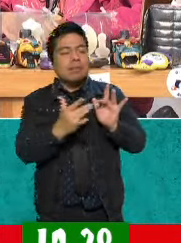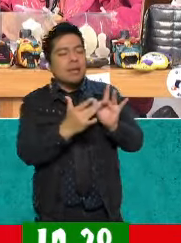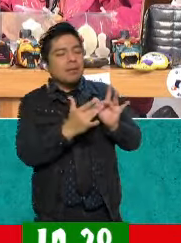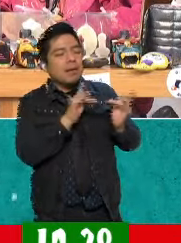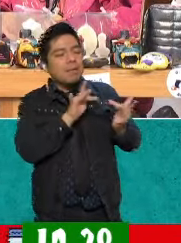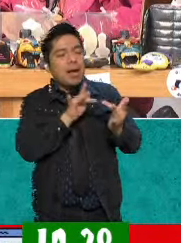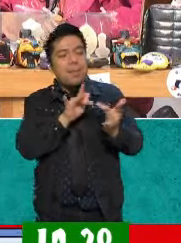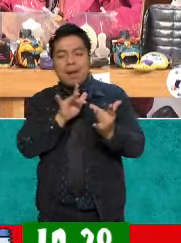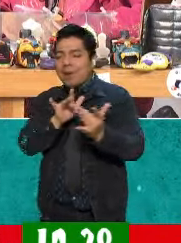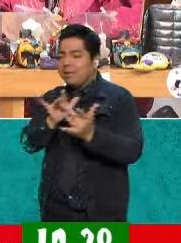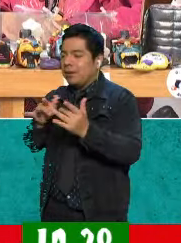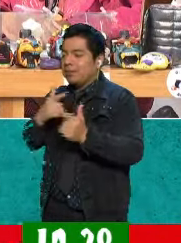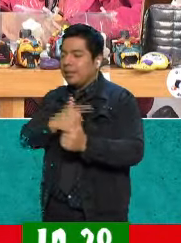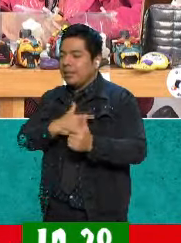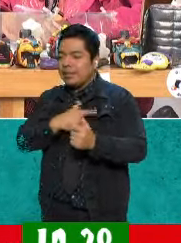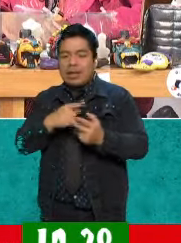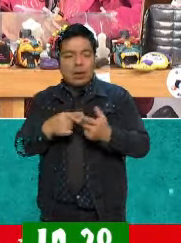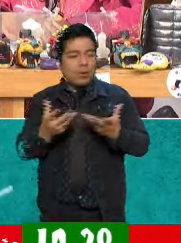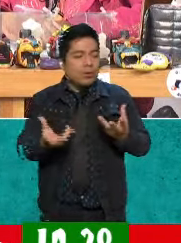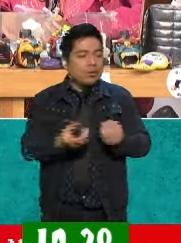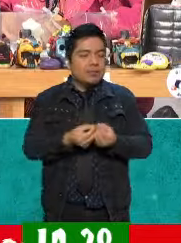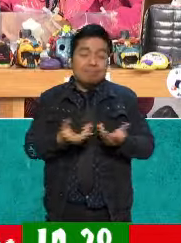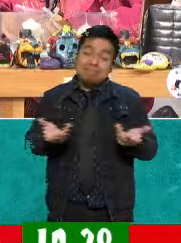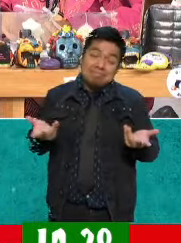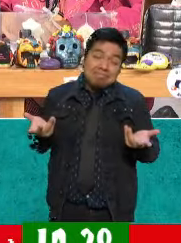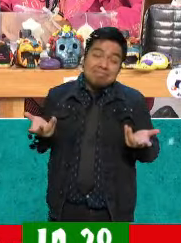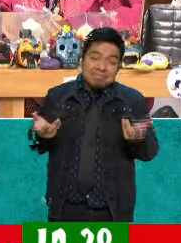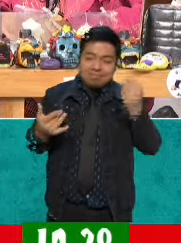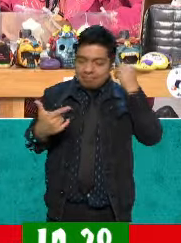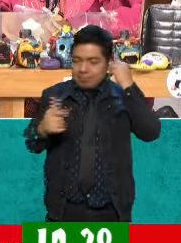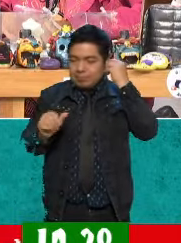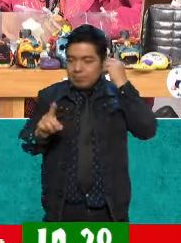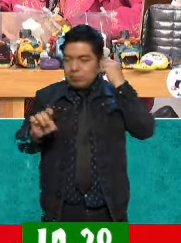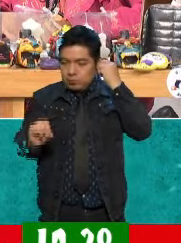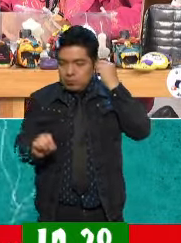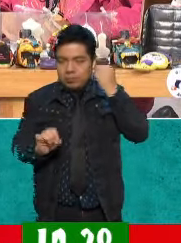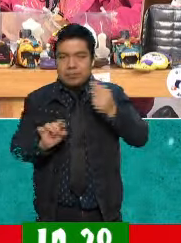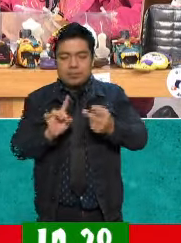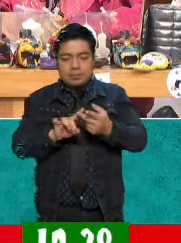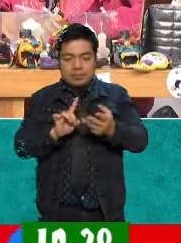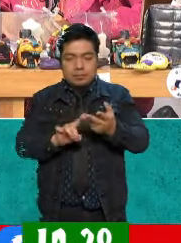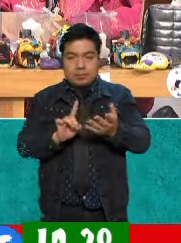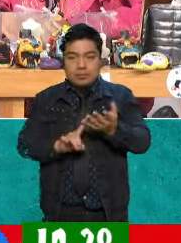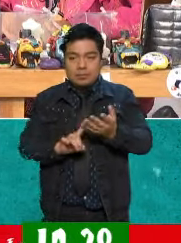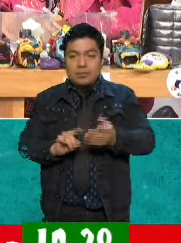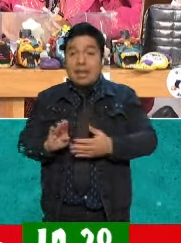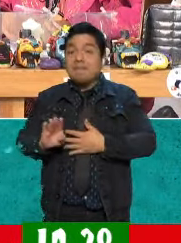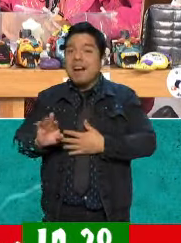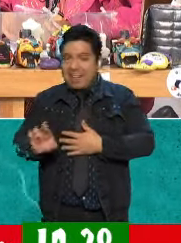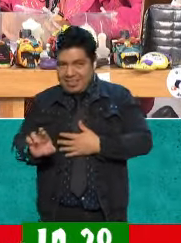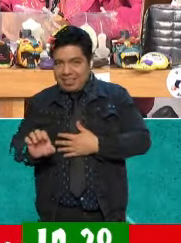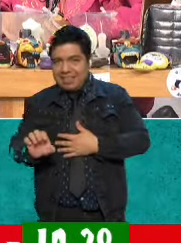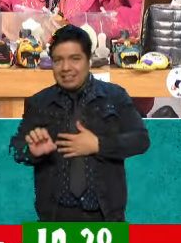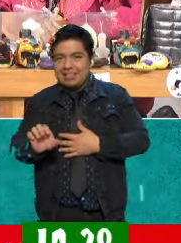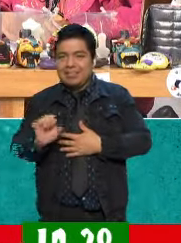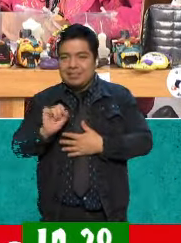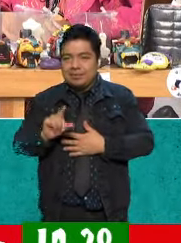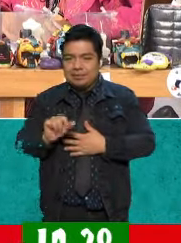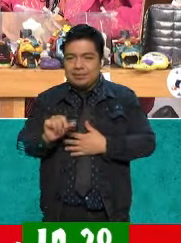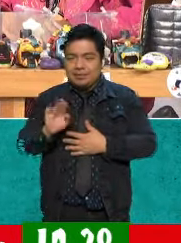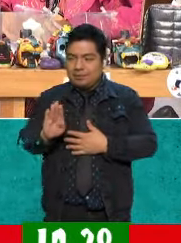en distintas en distintos acuerdos. Pero también hay otros como, por ejemplo, BAE. ¿Lo habían escuchado? BAE, el